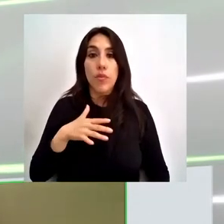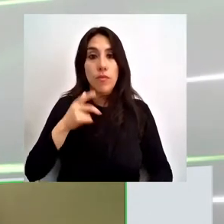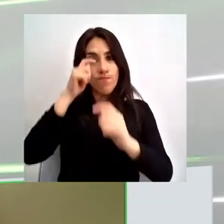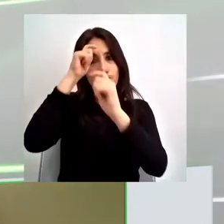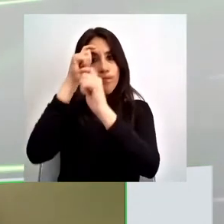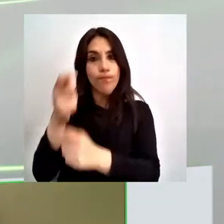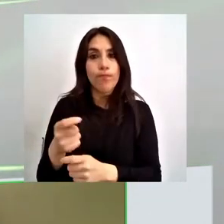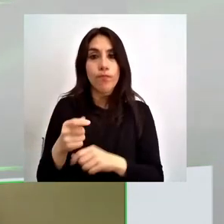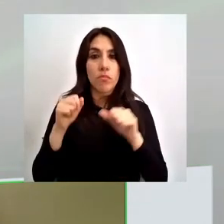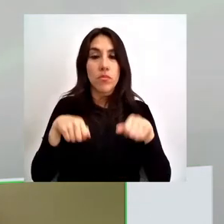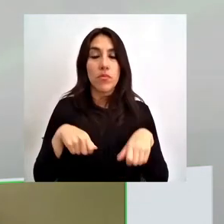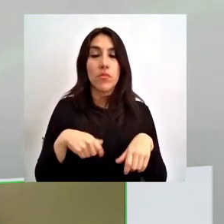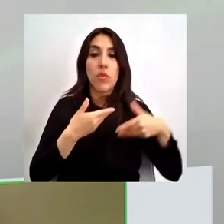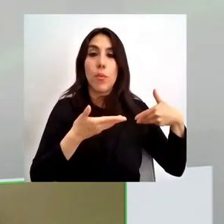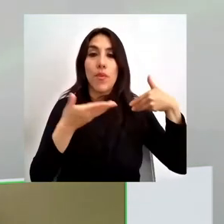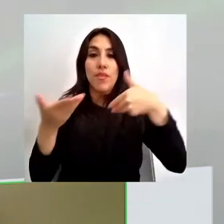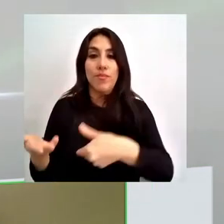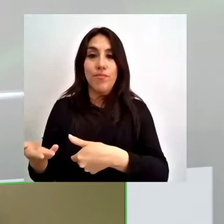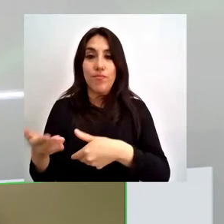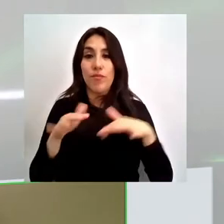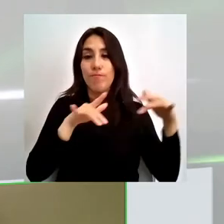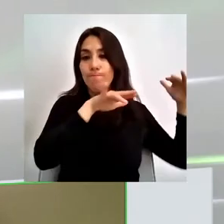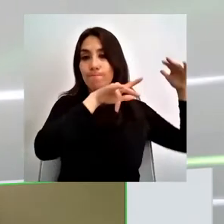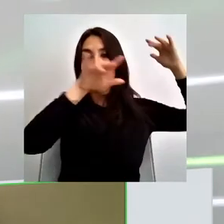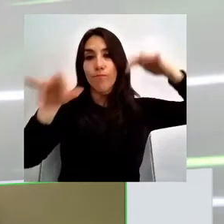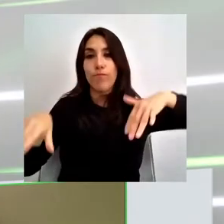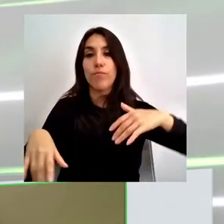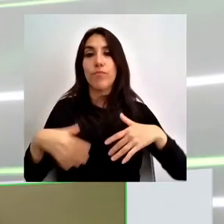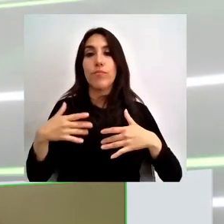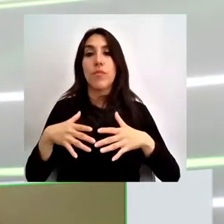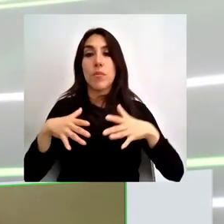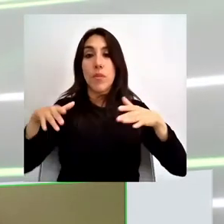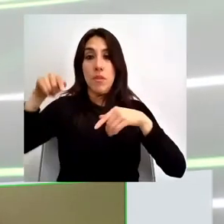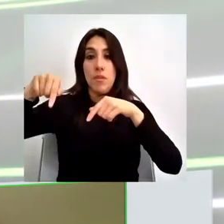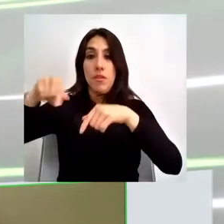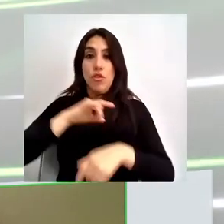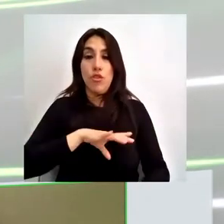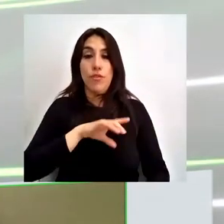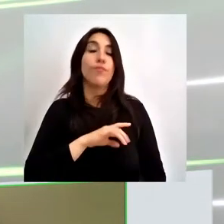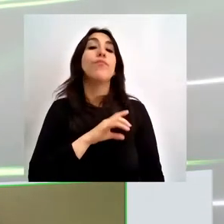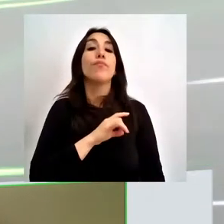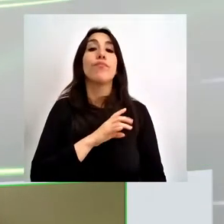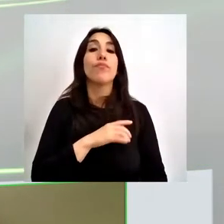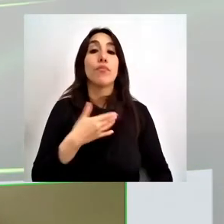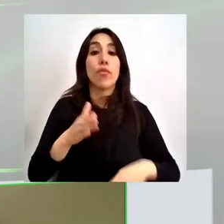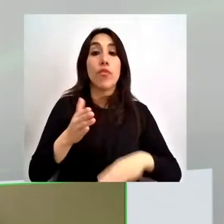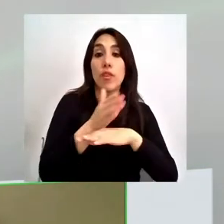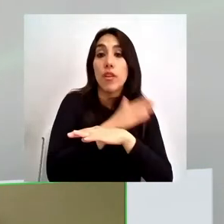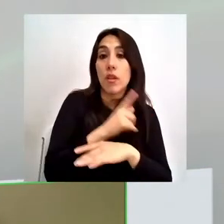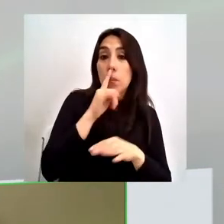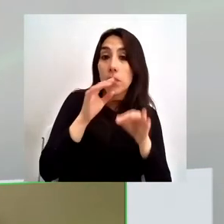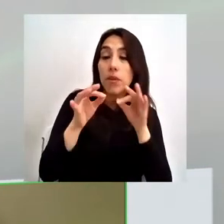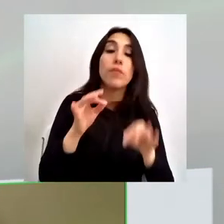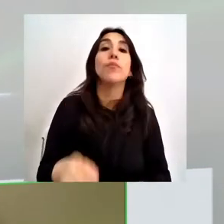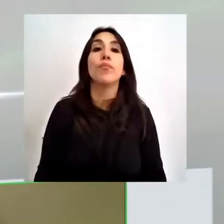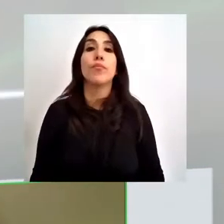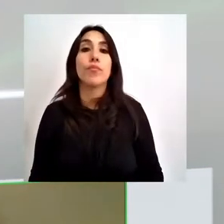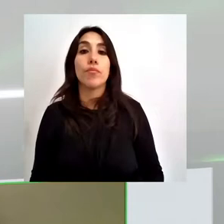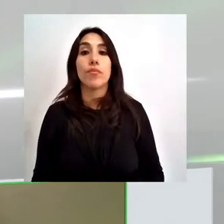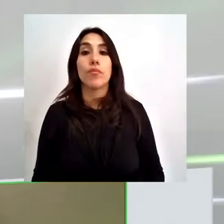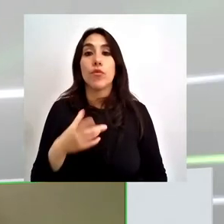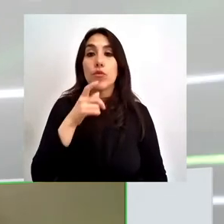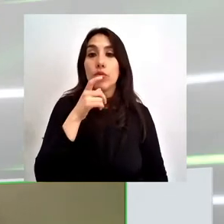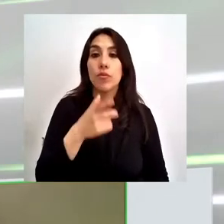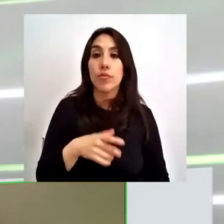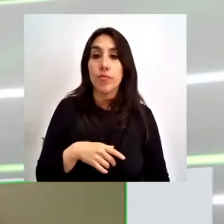chile como les dije tengo una una larga data de